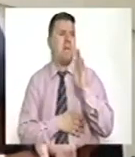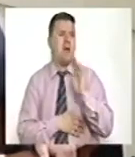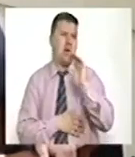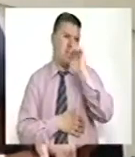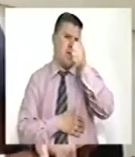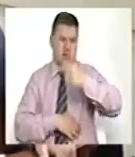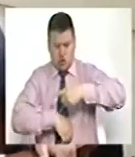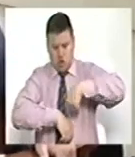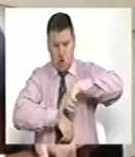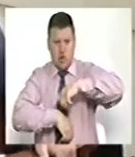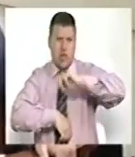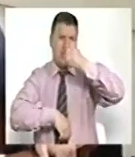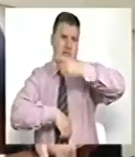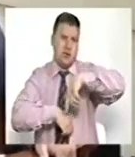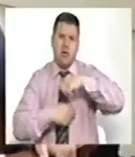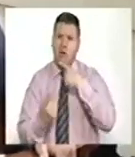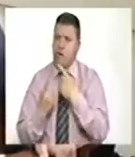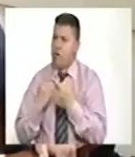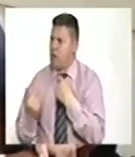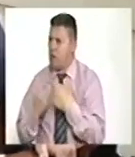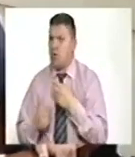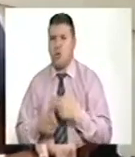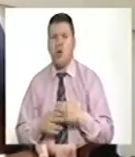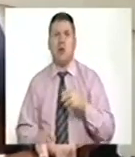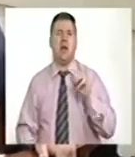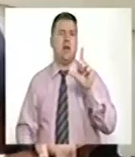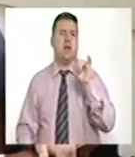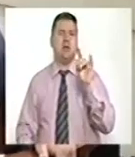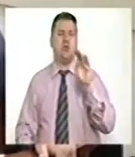10 horas de Luis Gustavo Moreno,